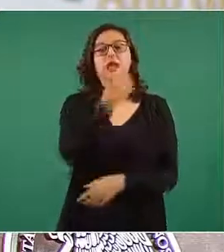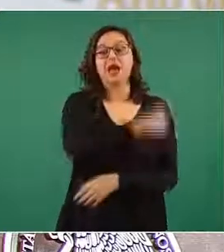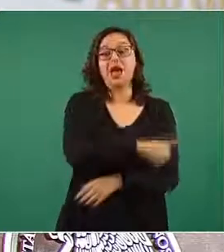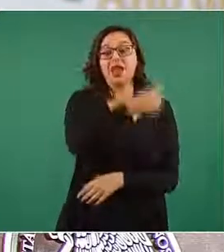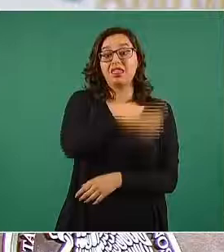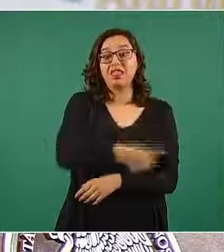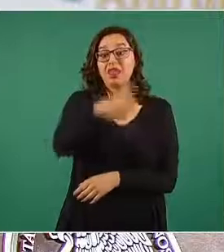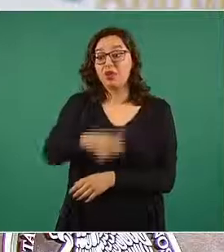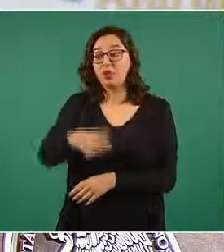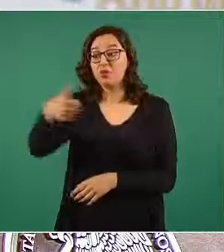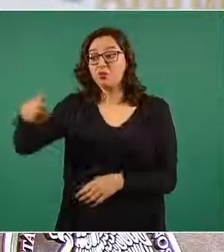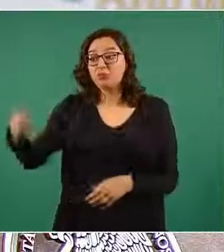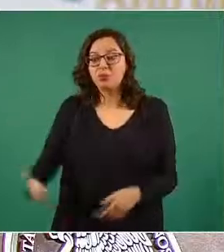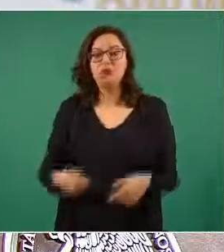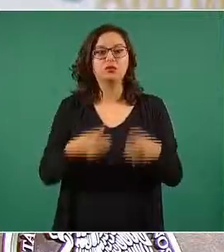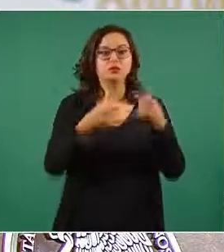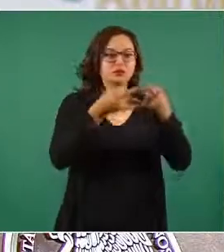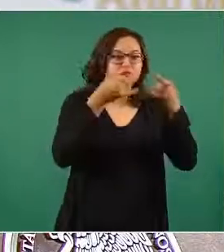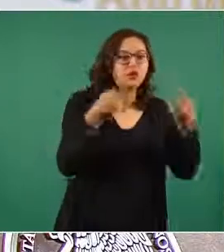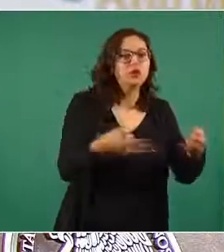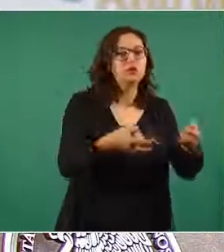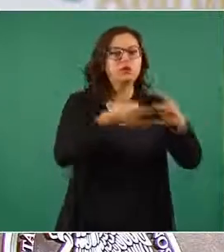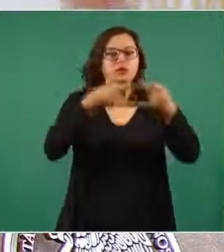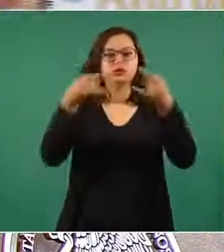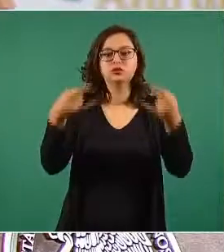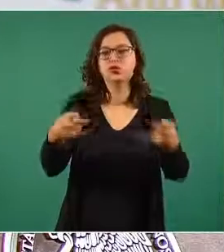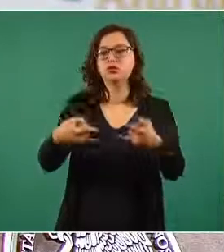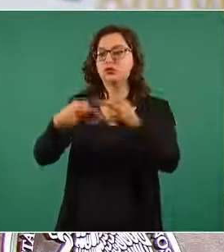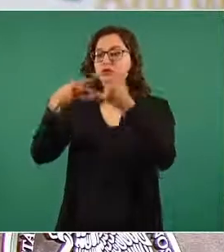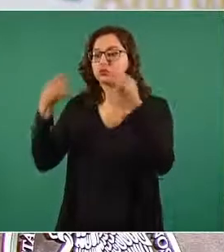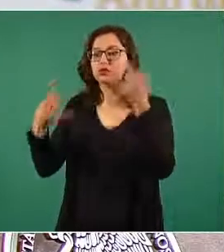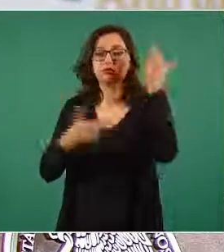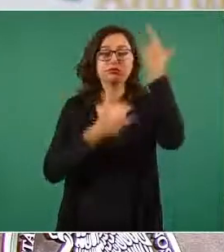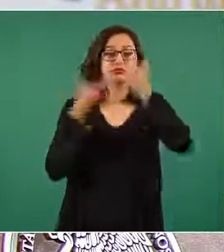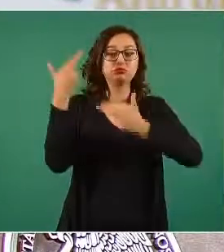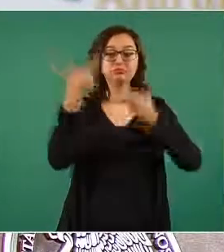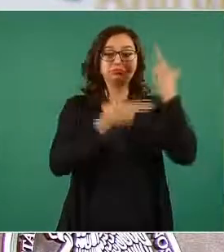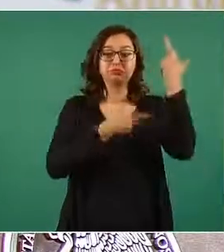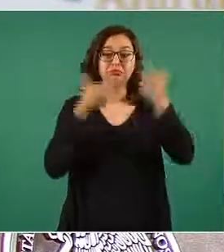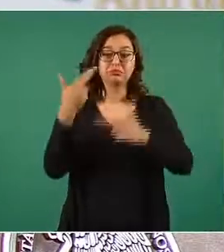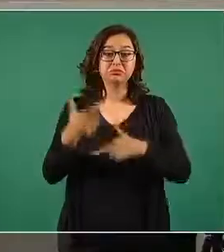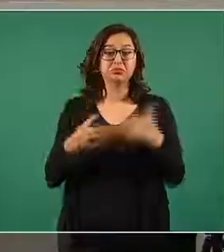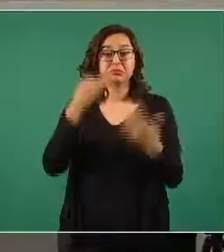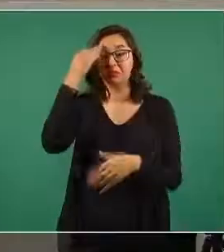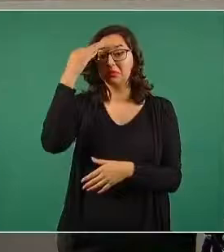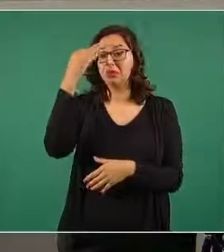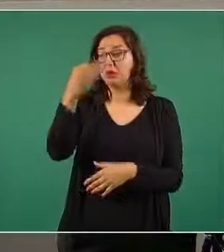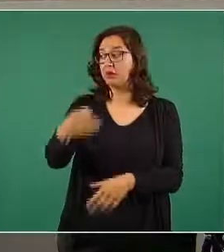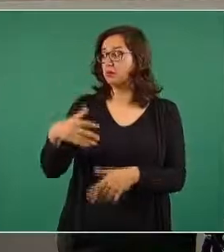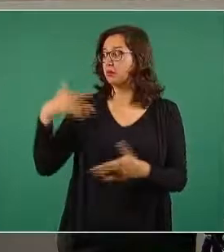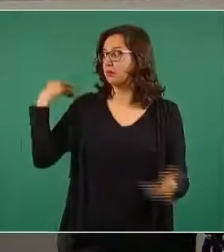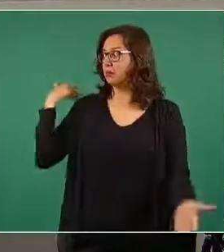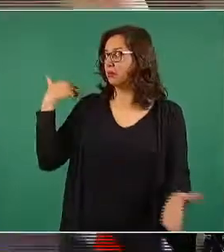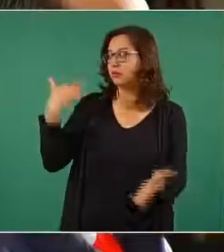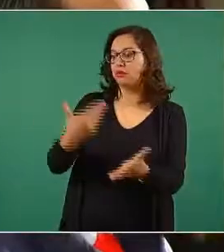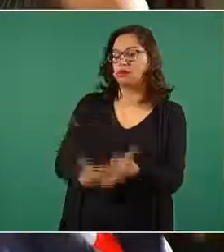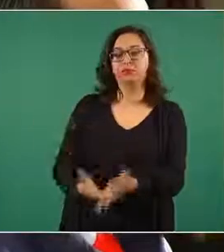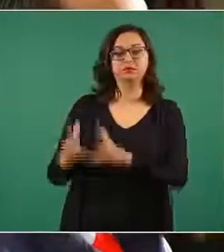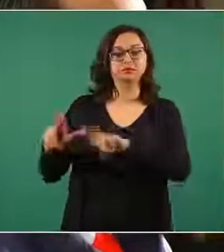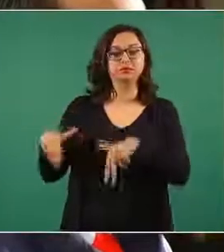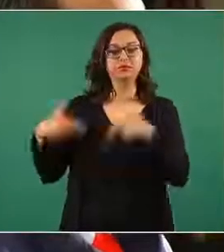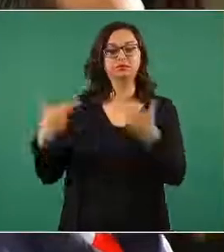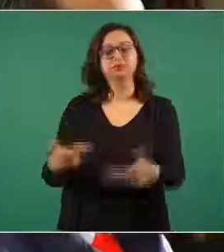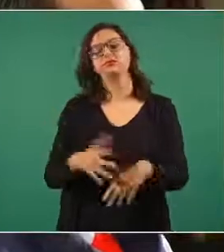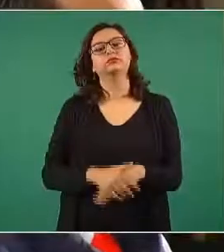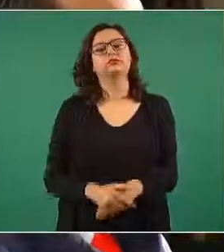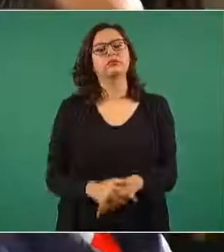caso. Es todo lo que se heredó. ¿Alguna alternativa ha resultado exitosa en alguno de estos